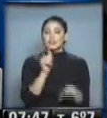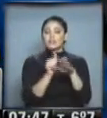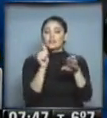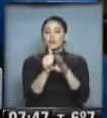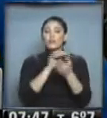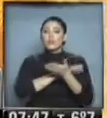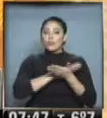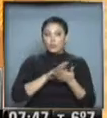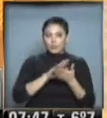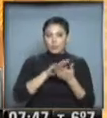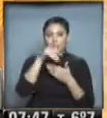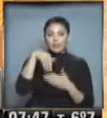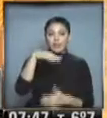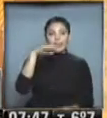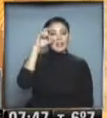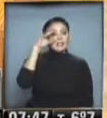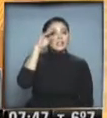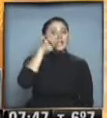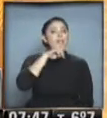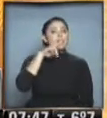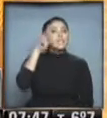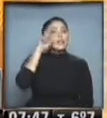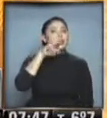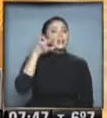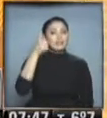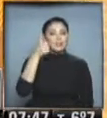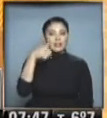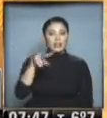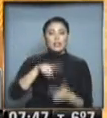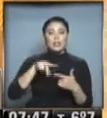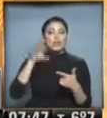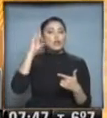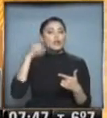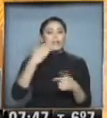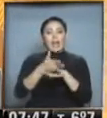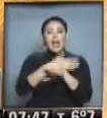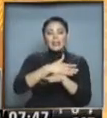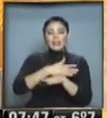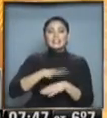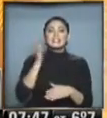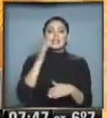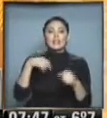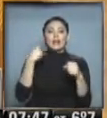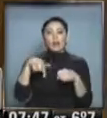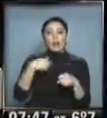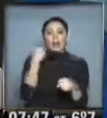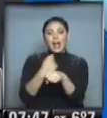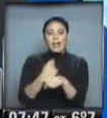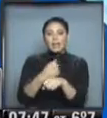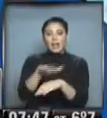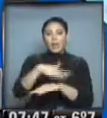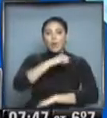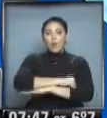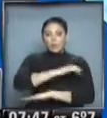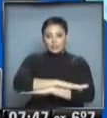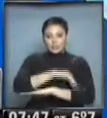rosas extiende el servicio que llegaba chacarita ahora esta villa urquiza y el viernes ante la inauguración la